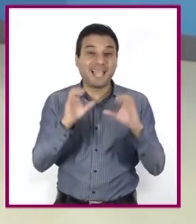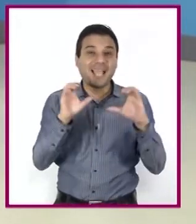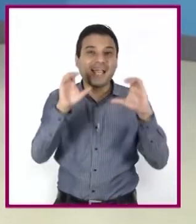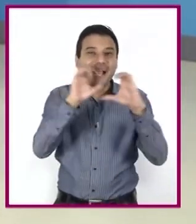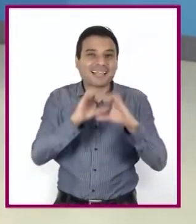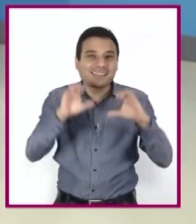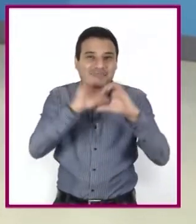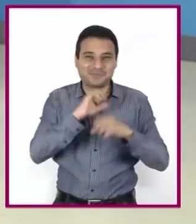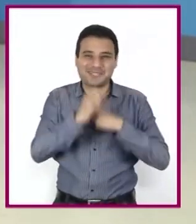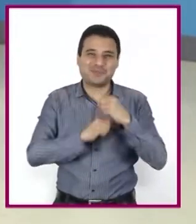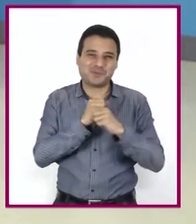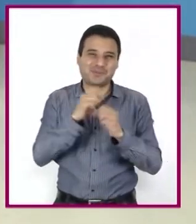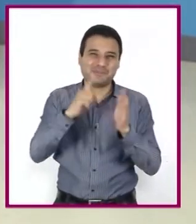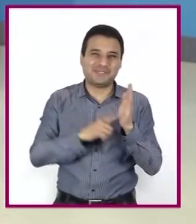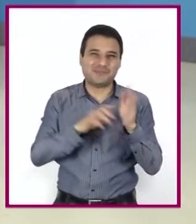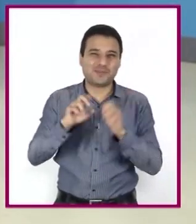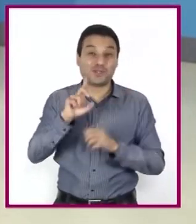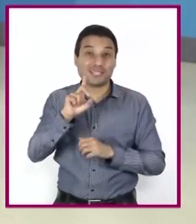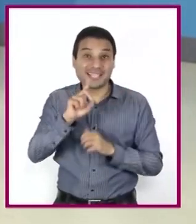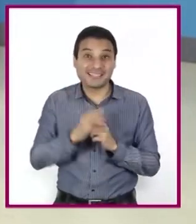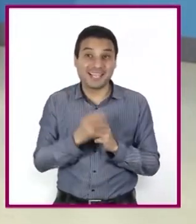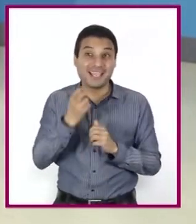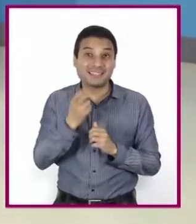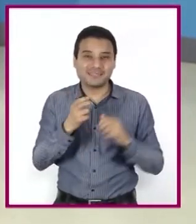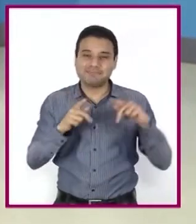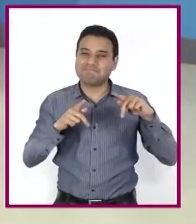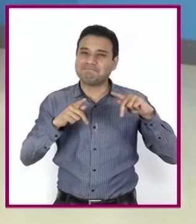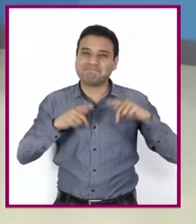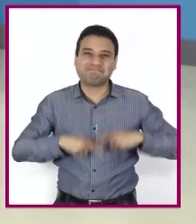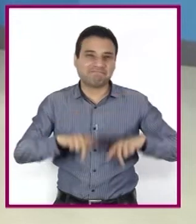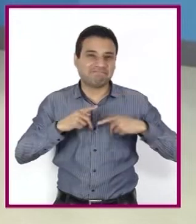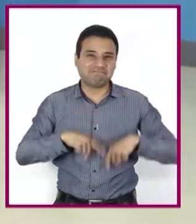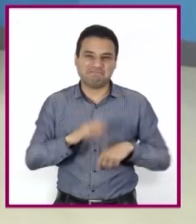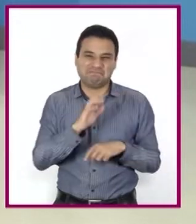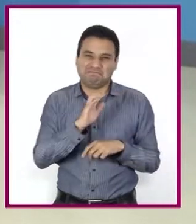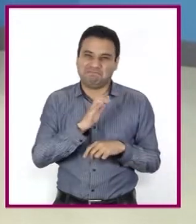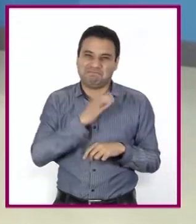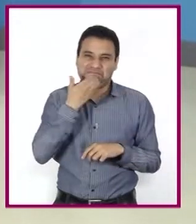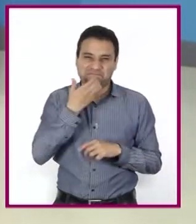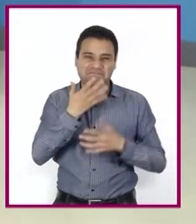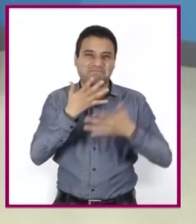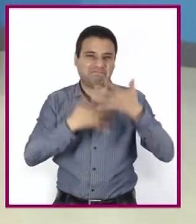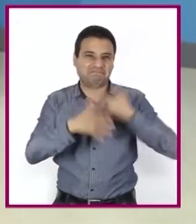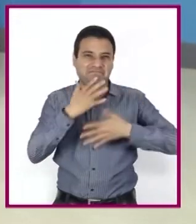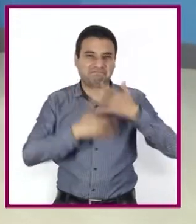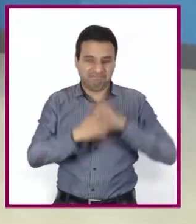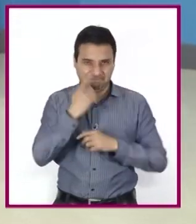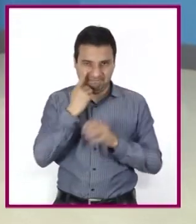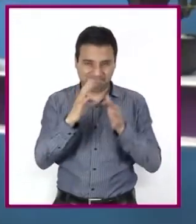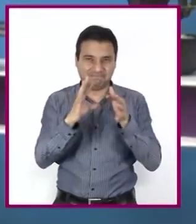principios de los años 30 que se convirtió en un himno de la Gran Depresión de